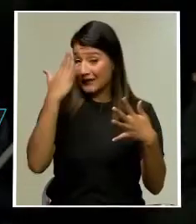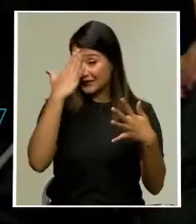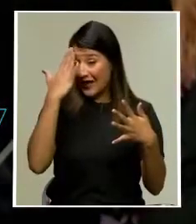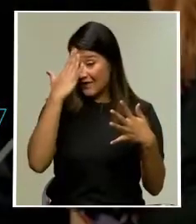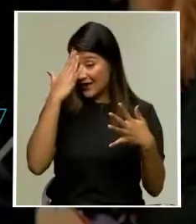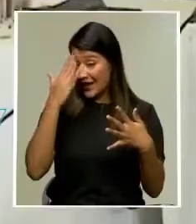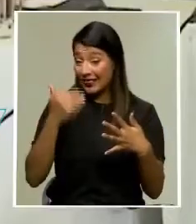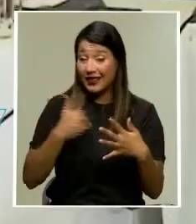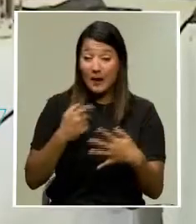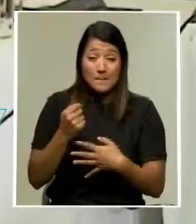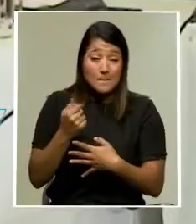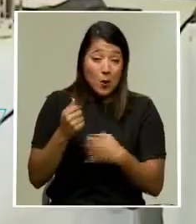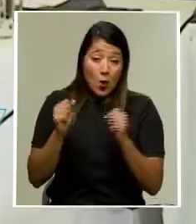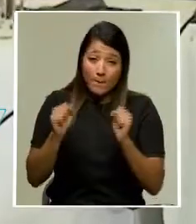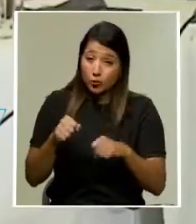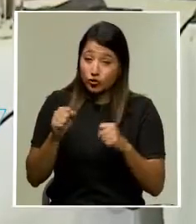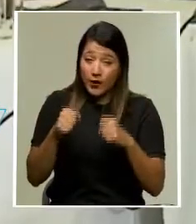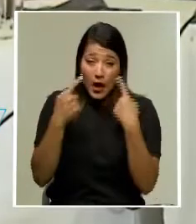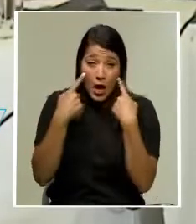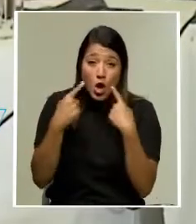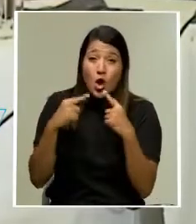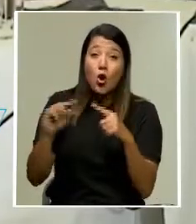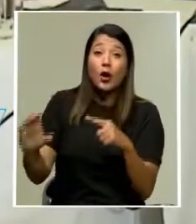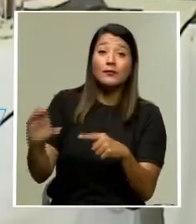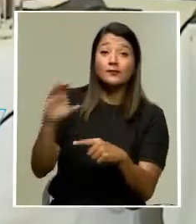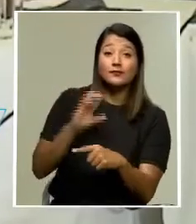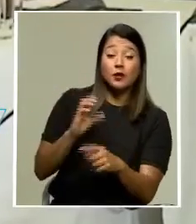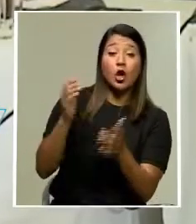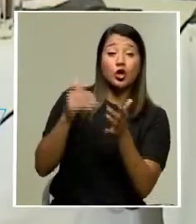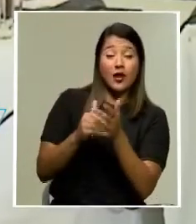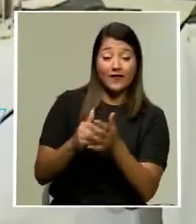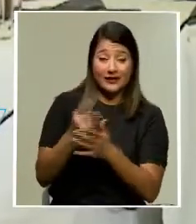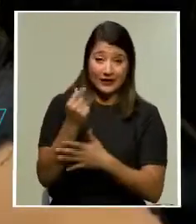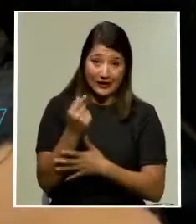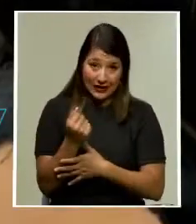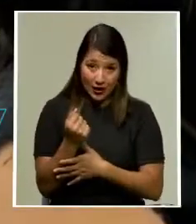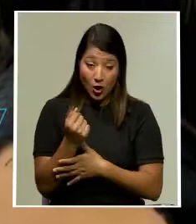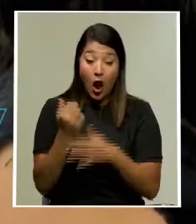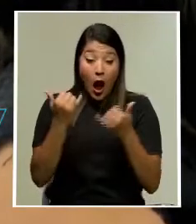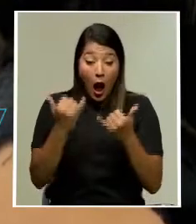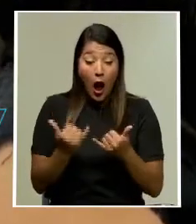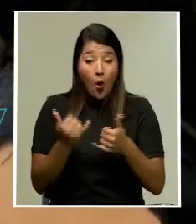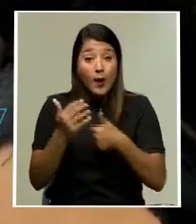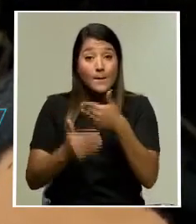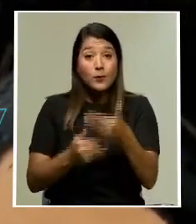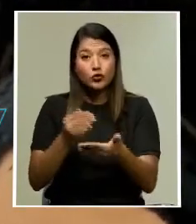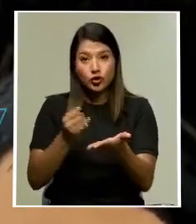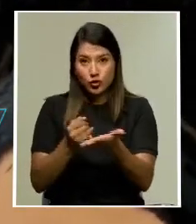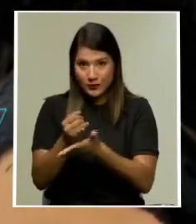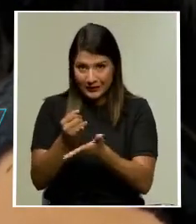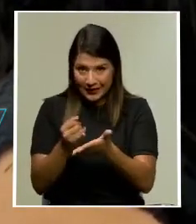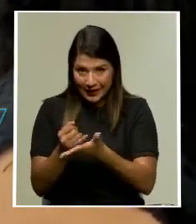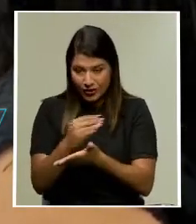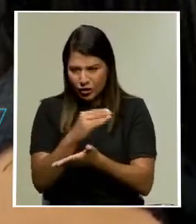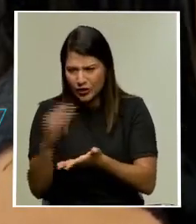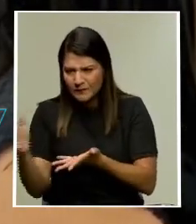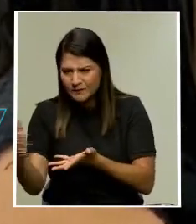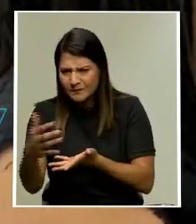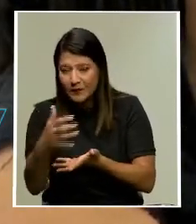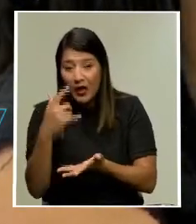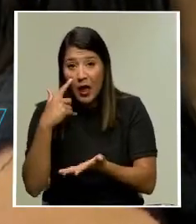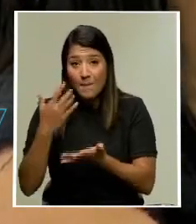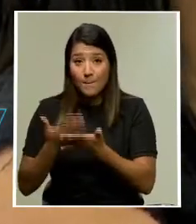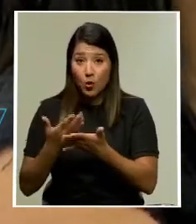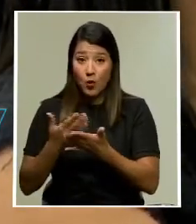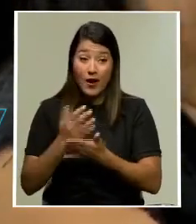baja de retorno. El caso se encuentra en investigación en etapa de recolección y análisis de prueba. Esta fase es privada, por lo que